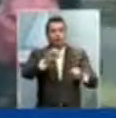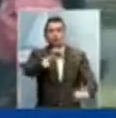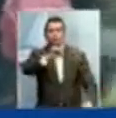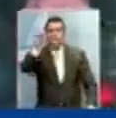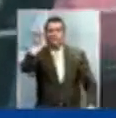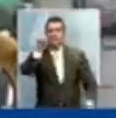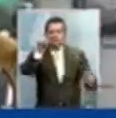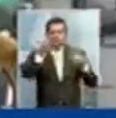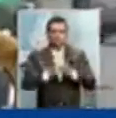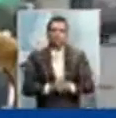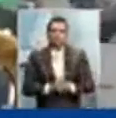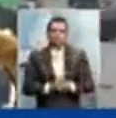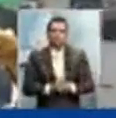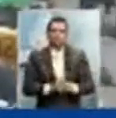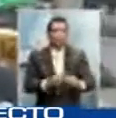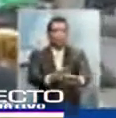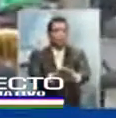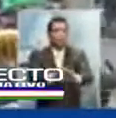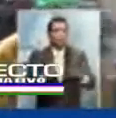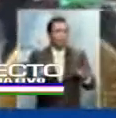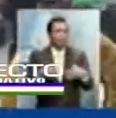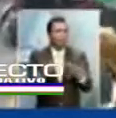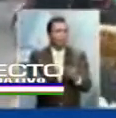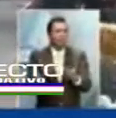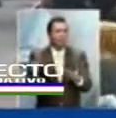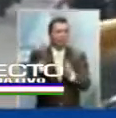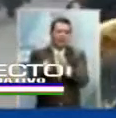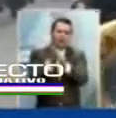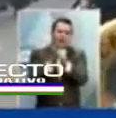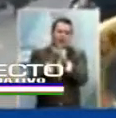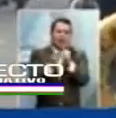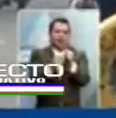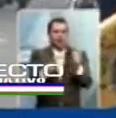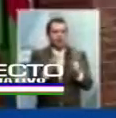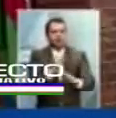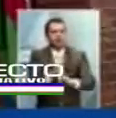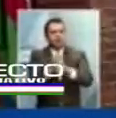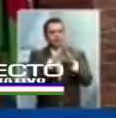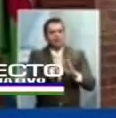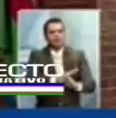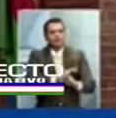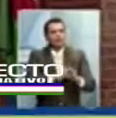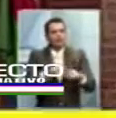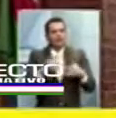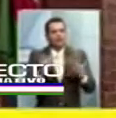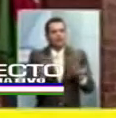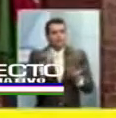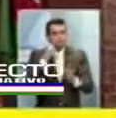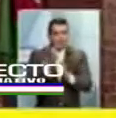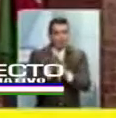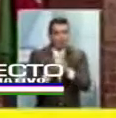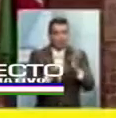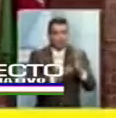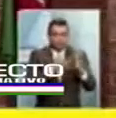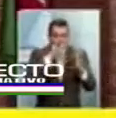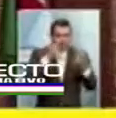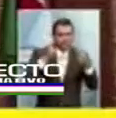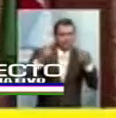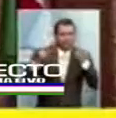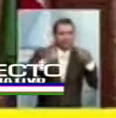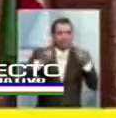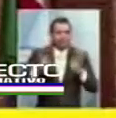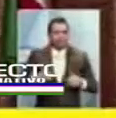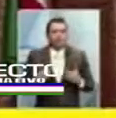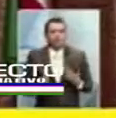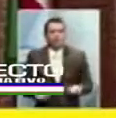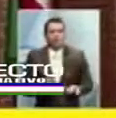de 14 años. Esta medida se tomó por los informes estadísticos de seguridad de Cali. La Alcaldía de Cali viene haciendo un seguimiento